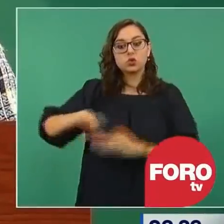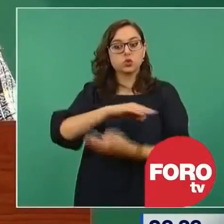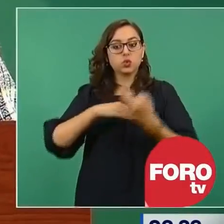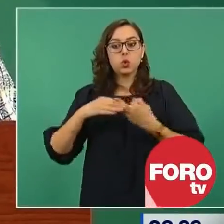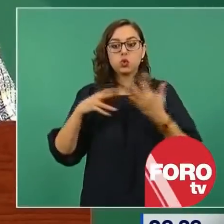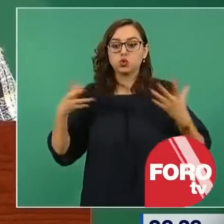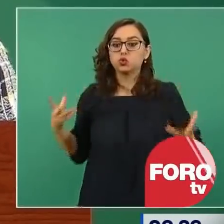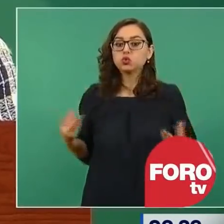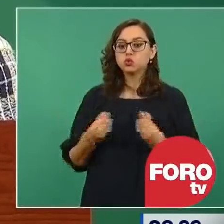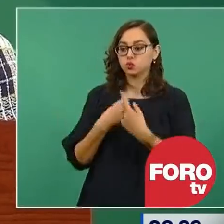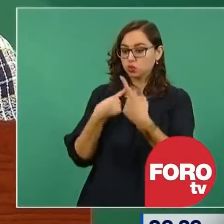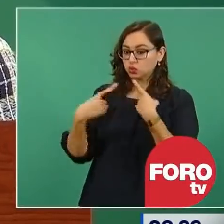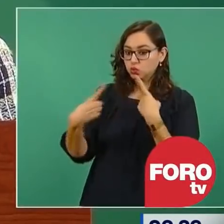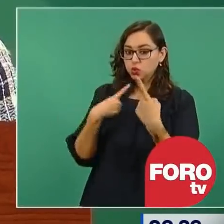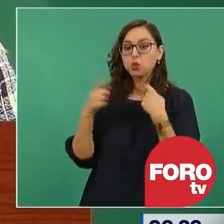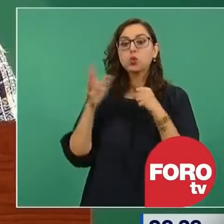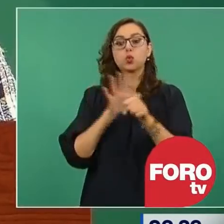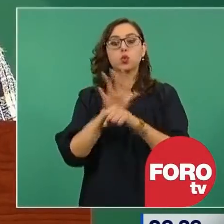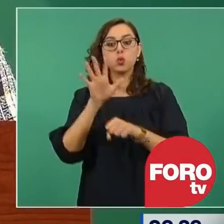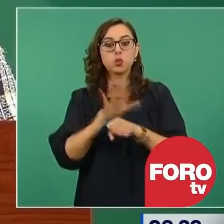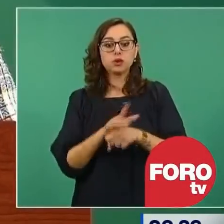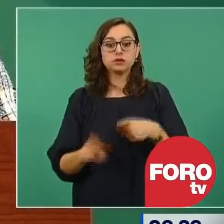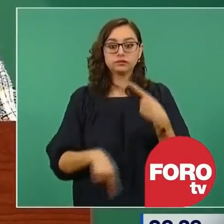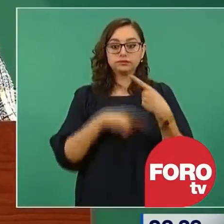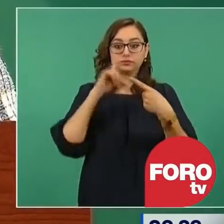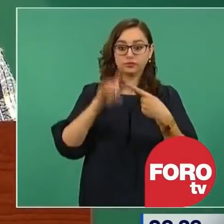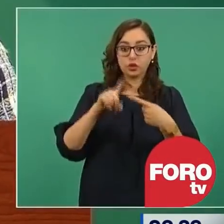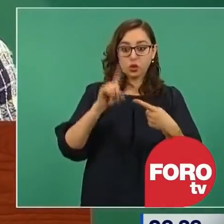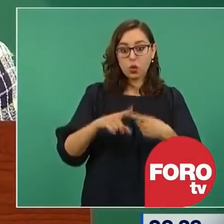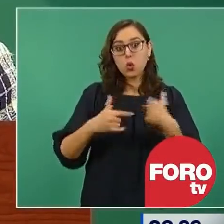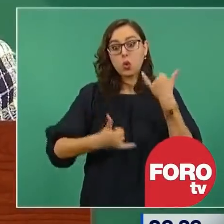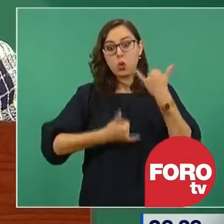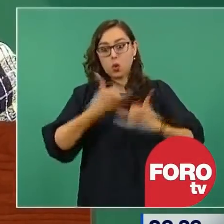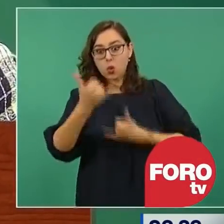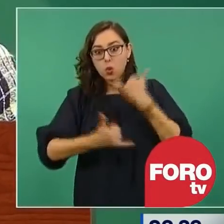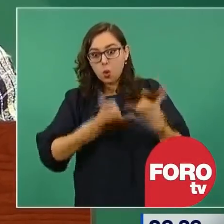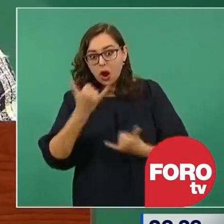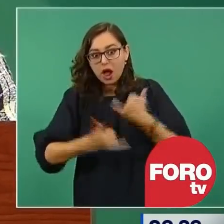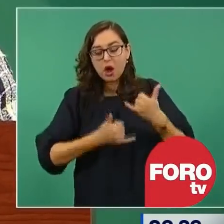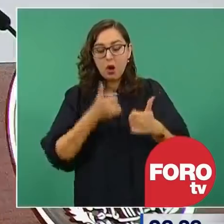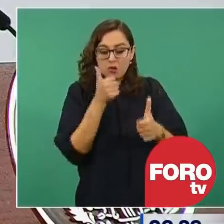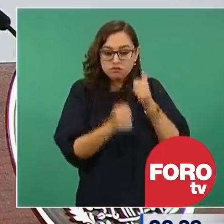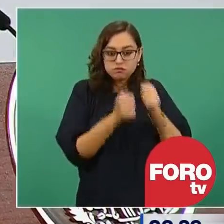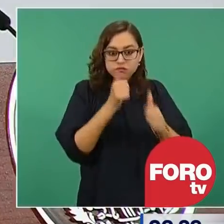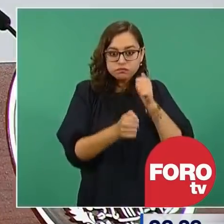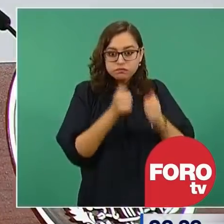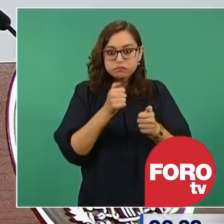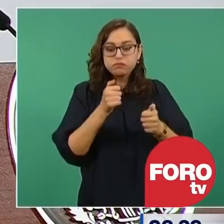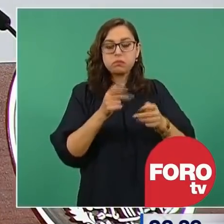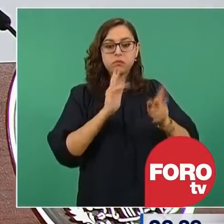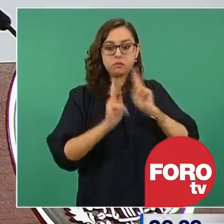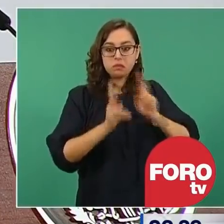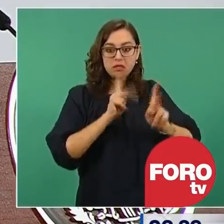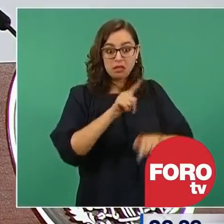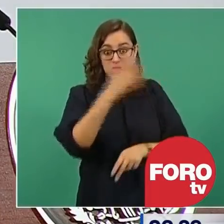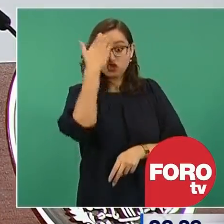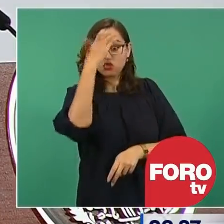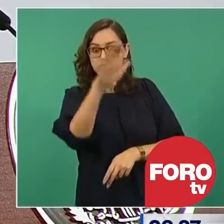número 1 no jugar ni chatear con desconocidos 2